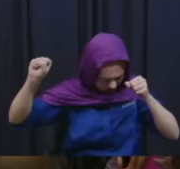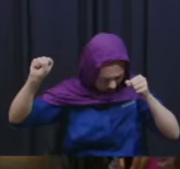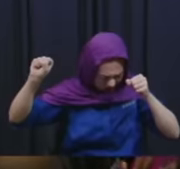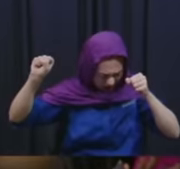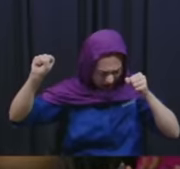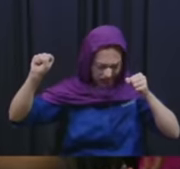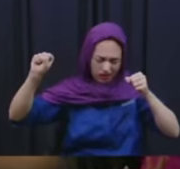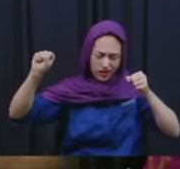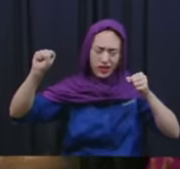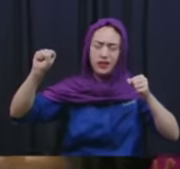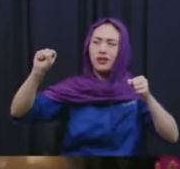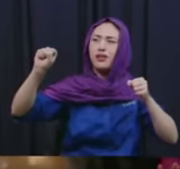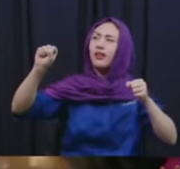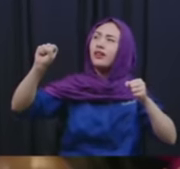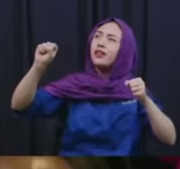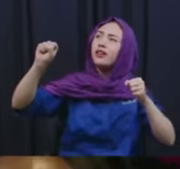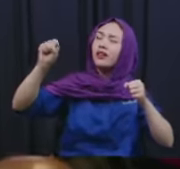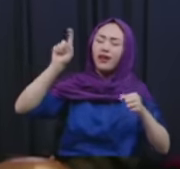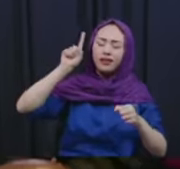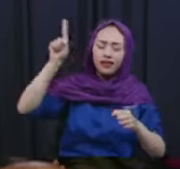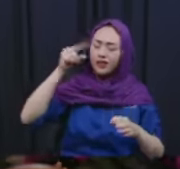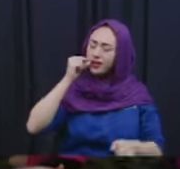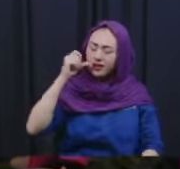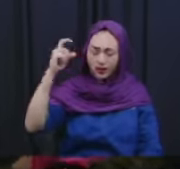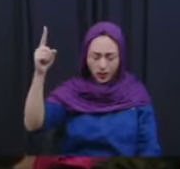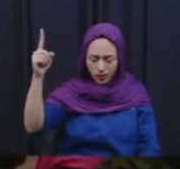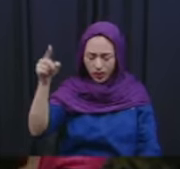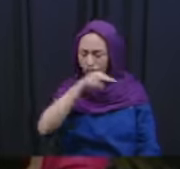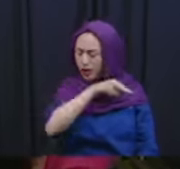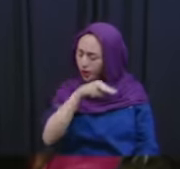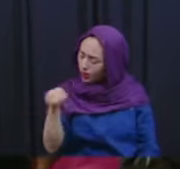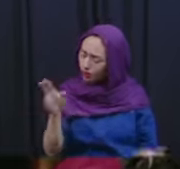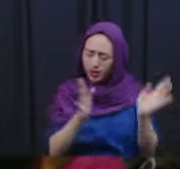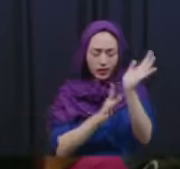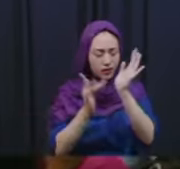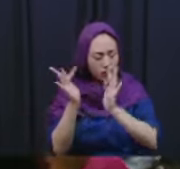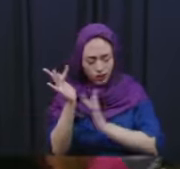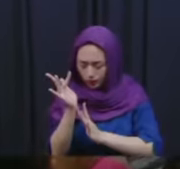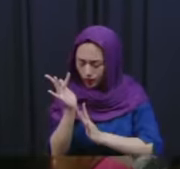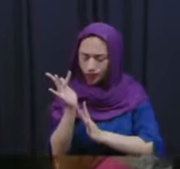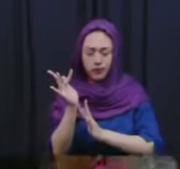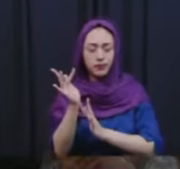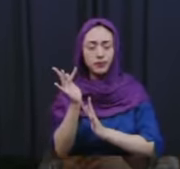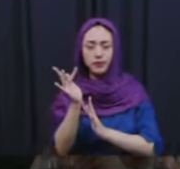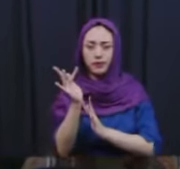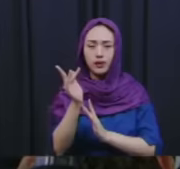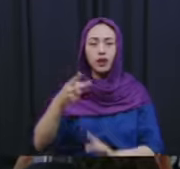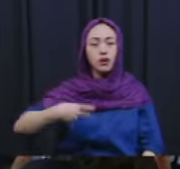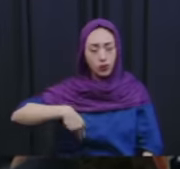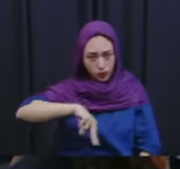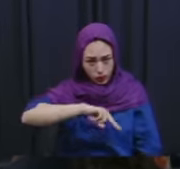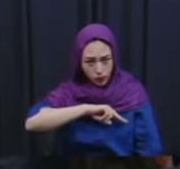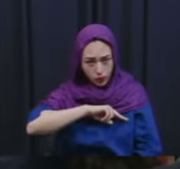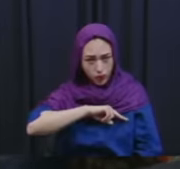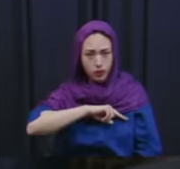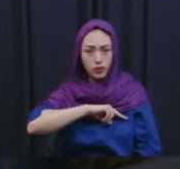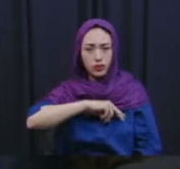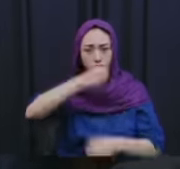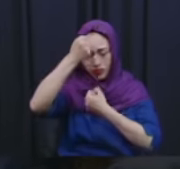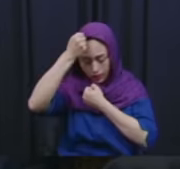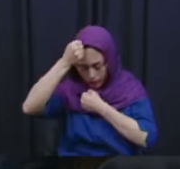cuando oímos la voz tuya Señor en el nombre de Jesús sino que nos podamos inclinar delante de